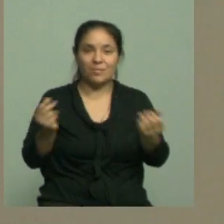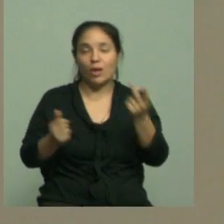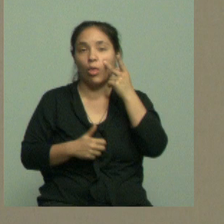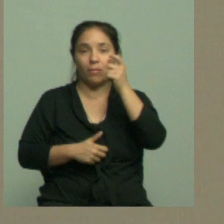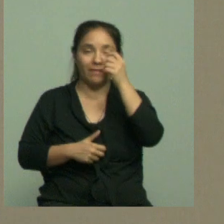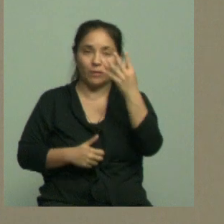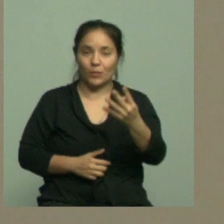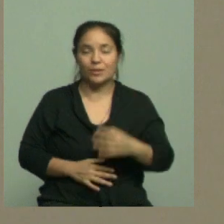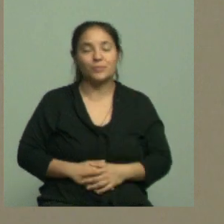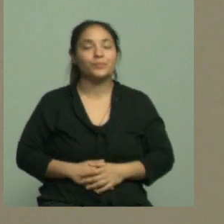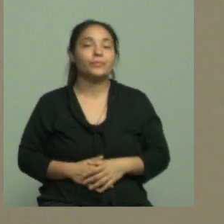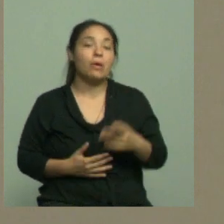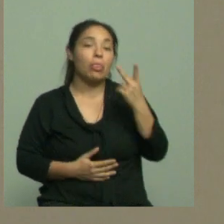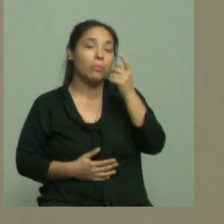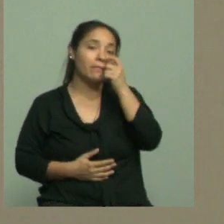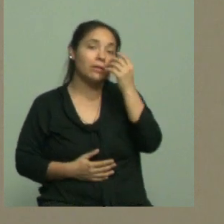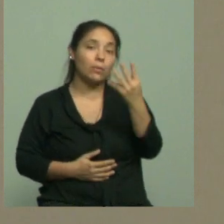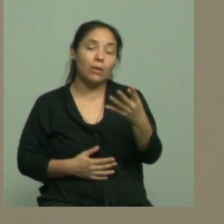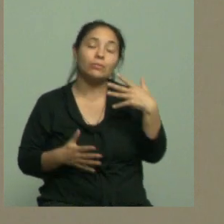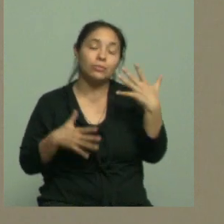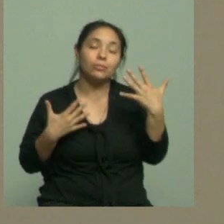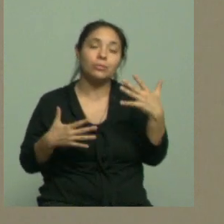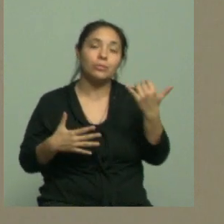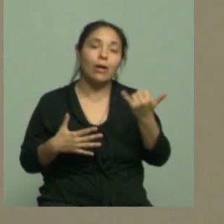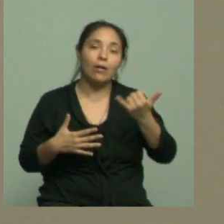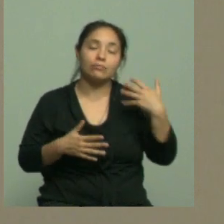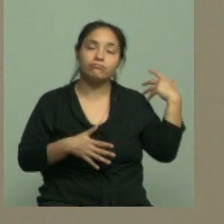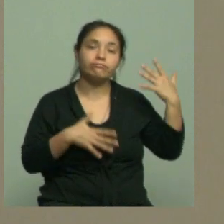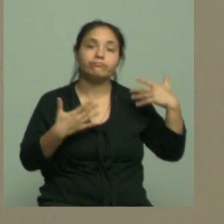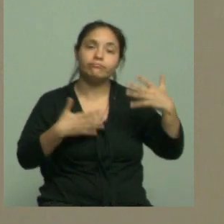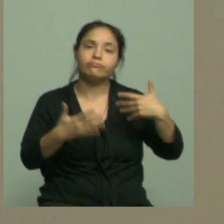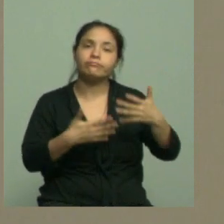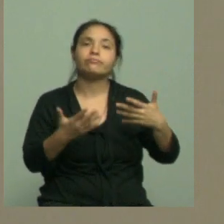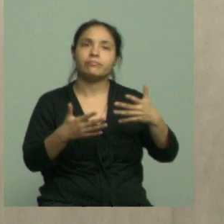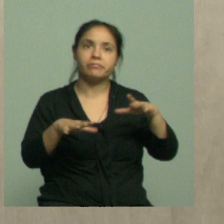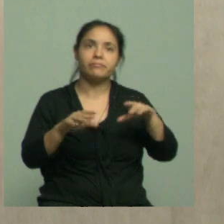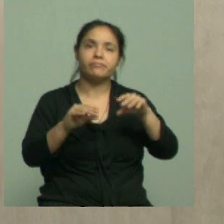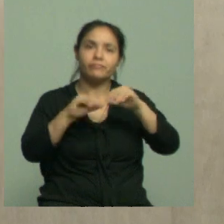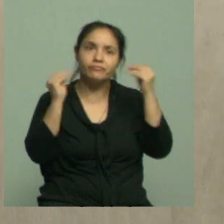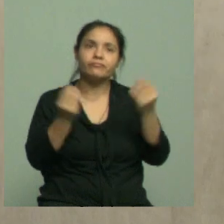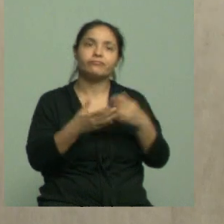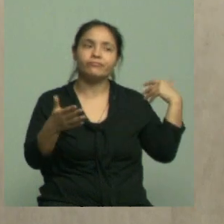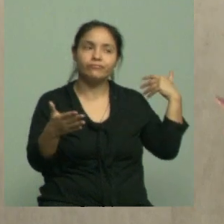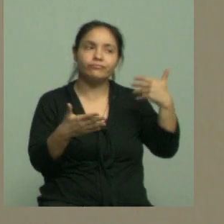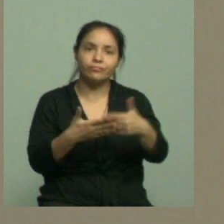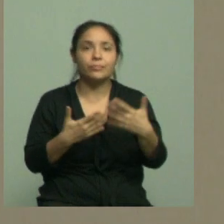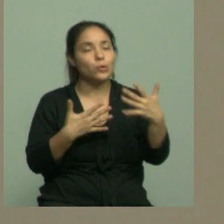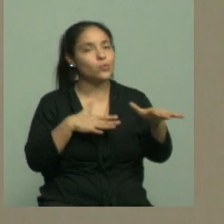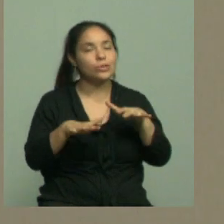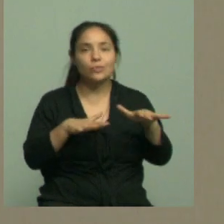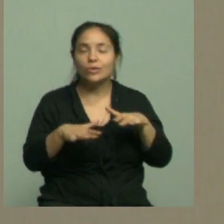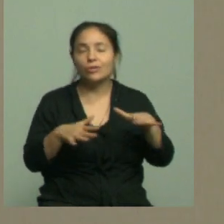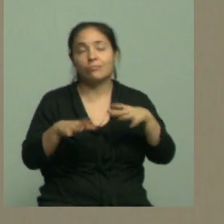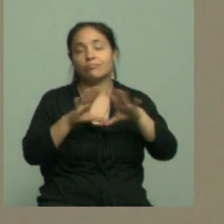2024. 2024 que ha tenido mucho, digo, en general, si uno tiene que hacer un balance ahí de todo ha pasado a